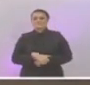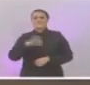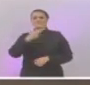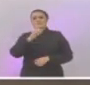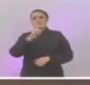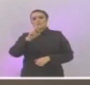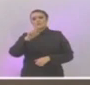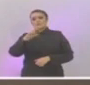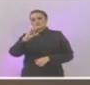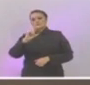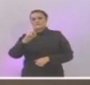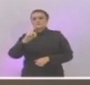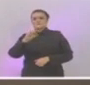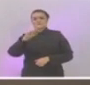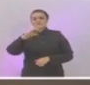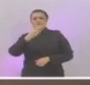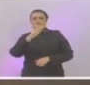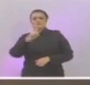Horacio Sánchez Unzueta.